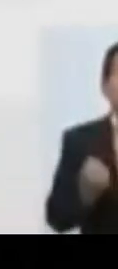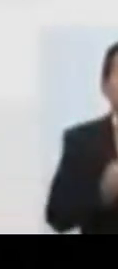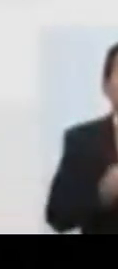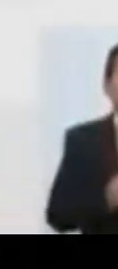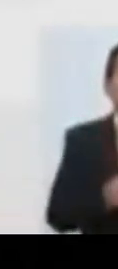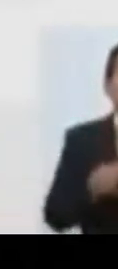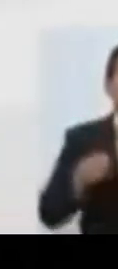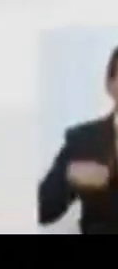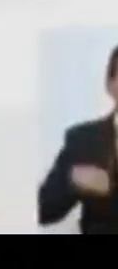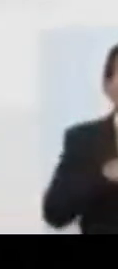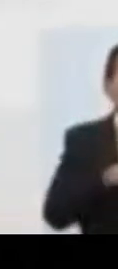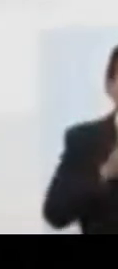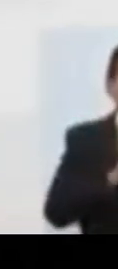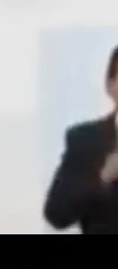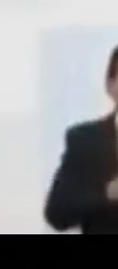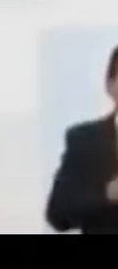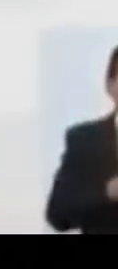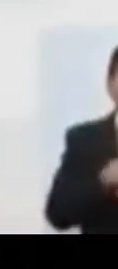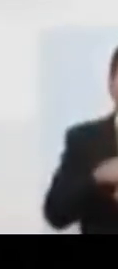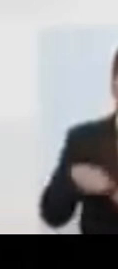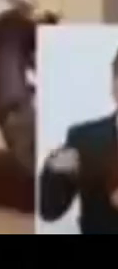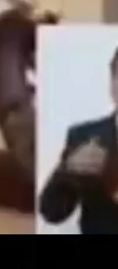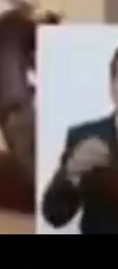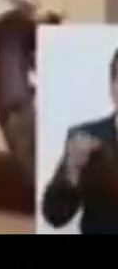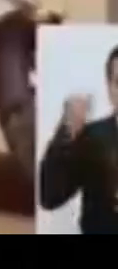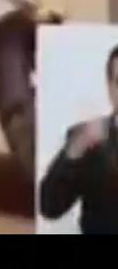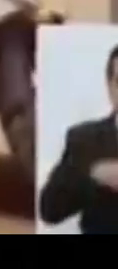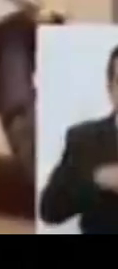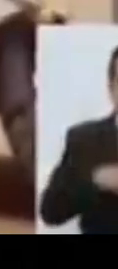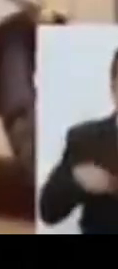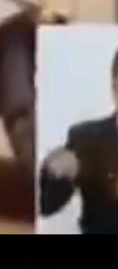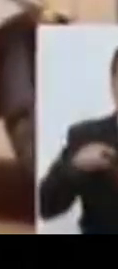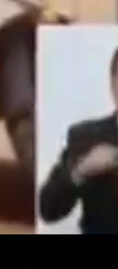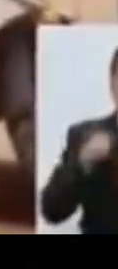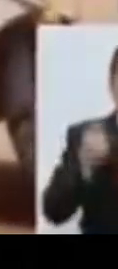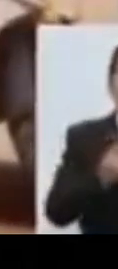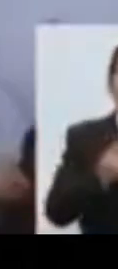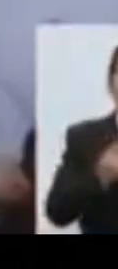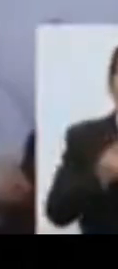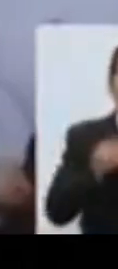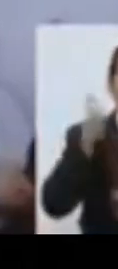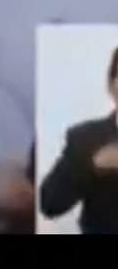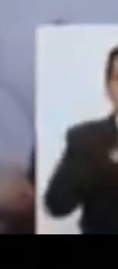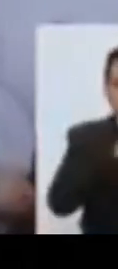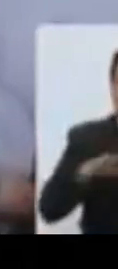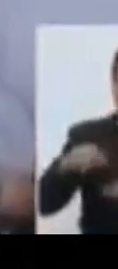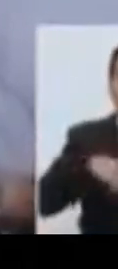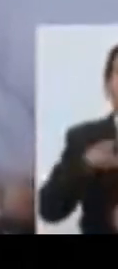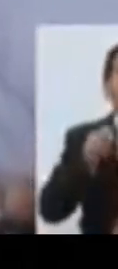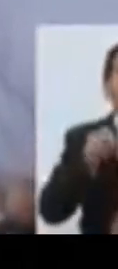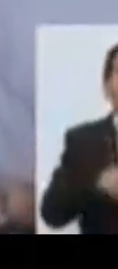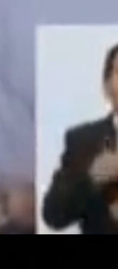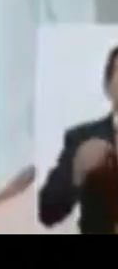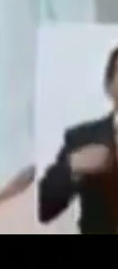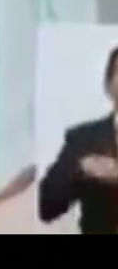que no tenemos que permitir es que quieran crear comisiones solamente para distraer al pueblo boliviano. Nosotros siempre hemos